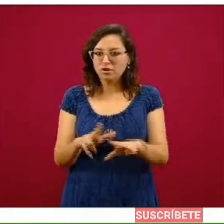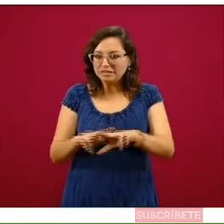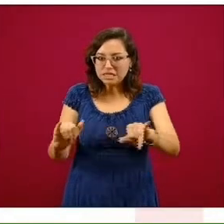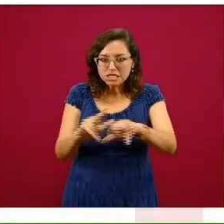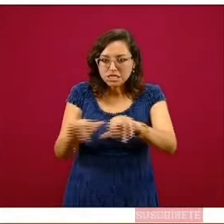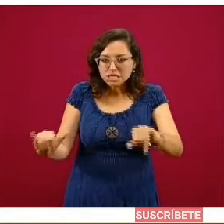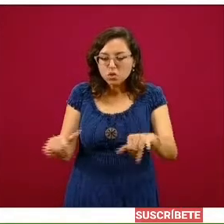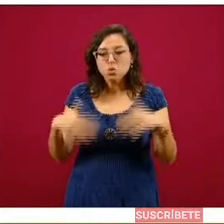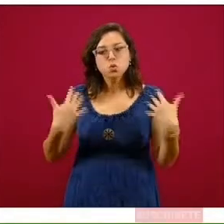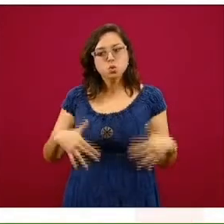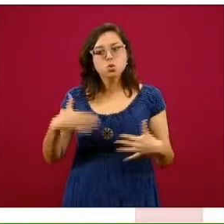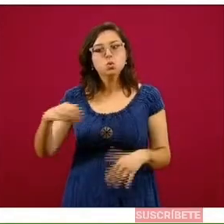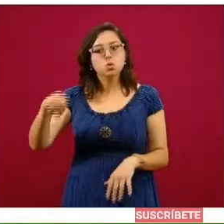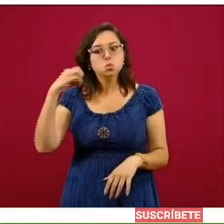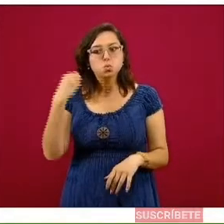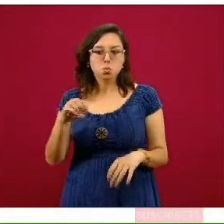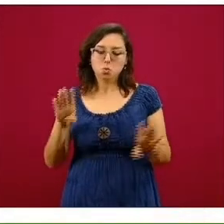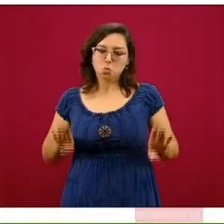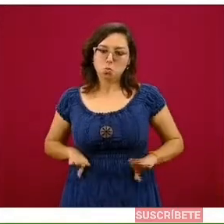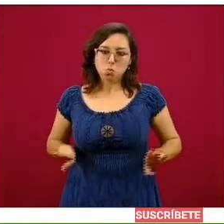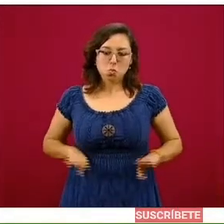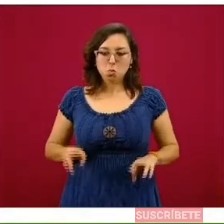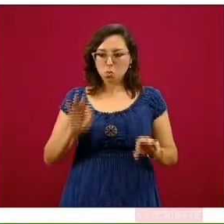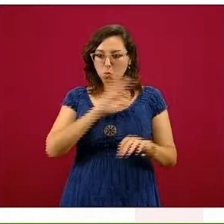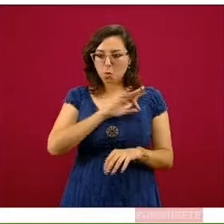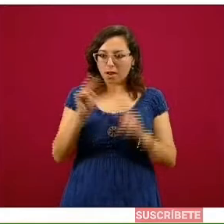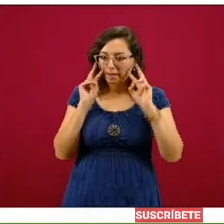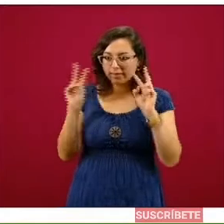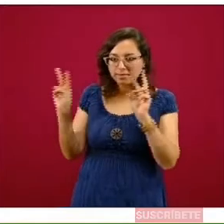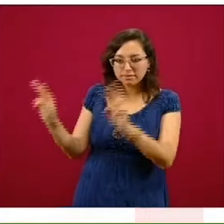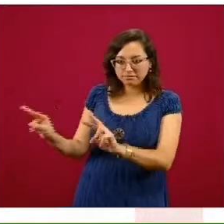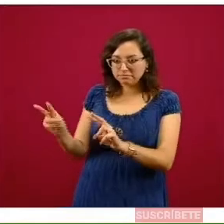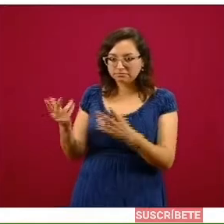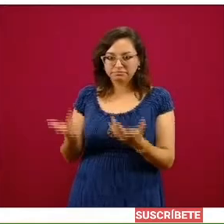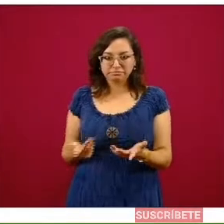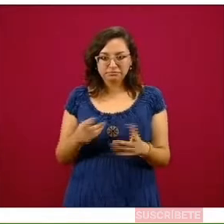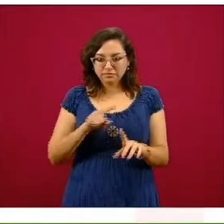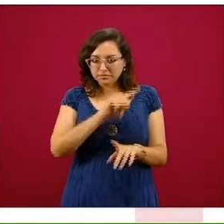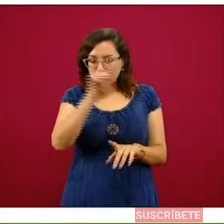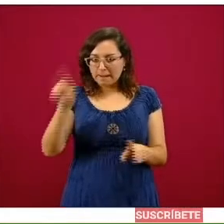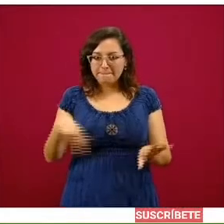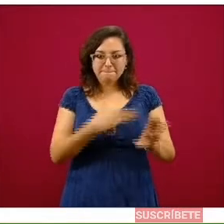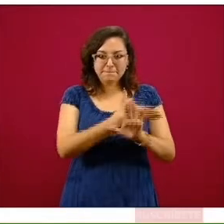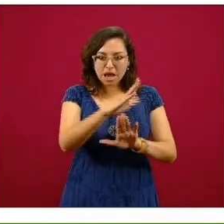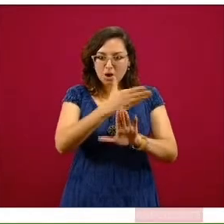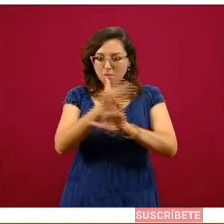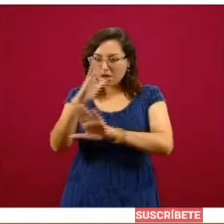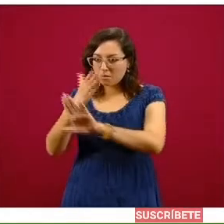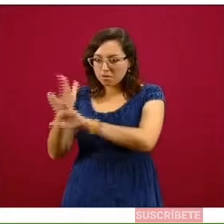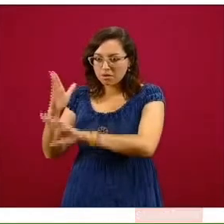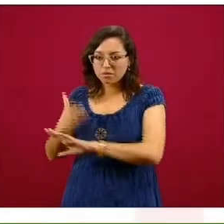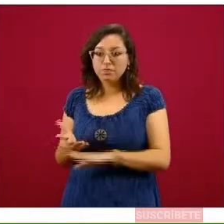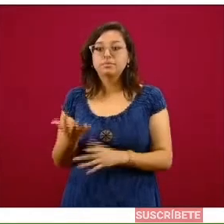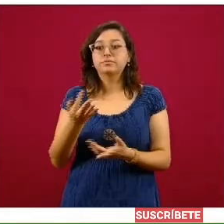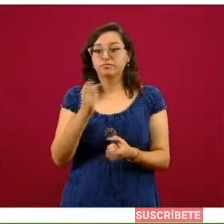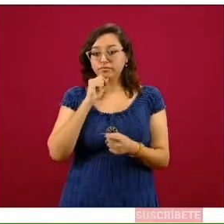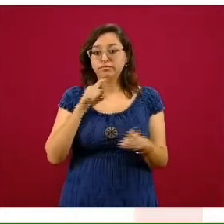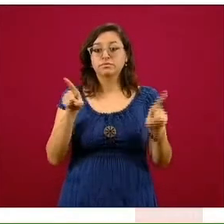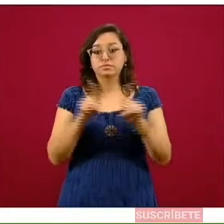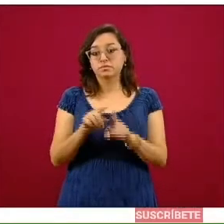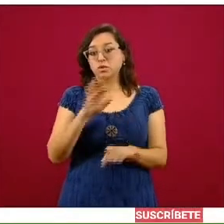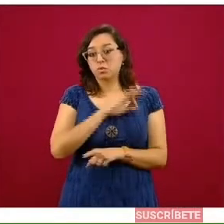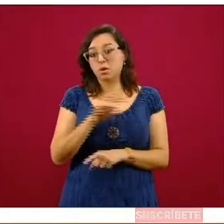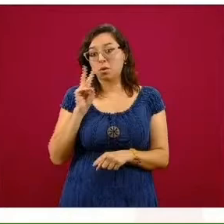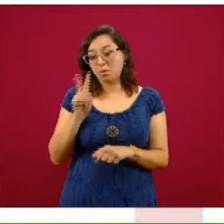caracterizado precisamente a Oaxaca. Vemos cómo son los municipios que están precisamente en el litoral, en este caso en el Pacífico, los que